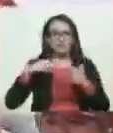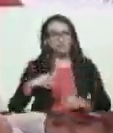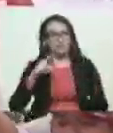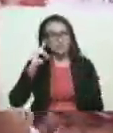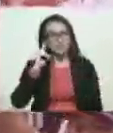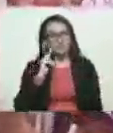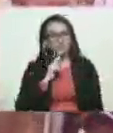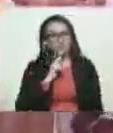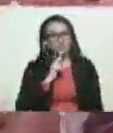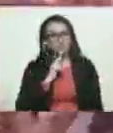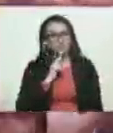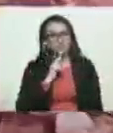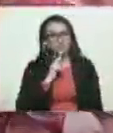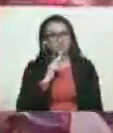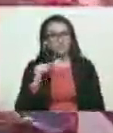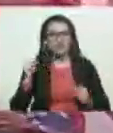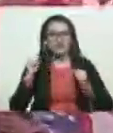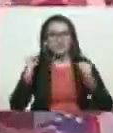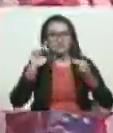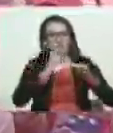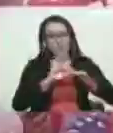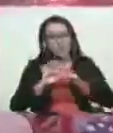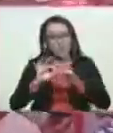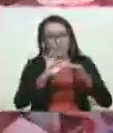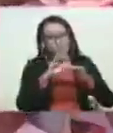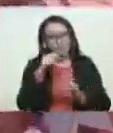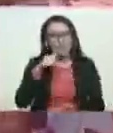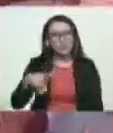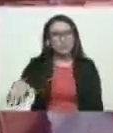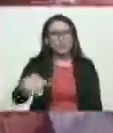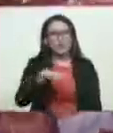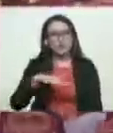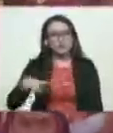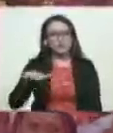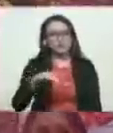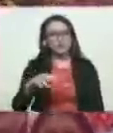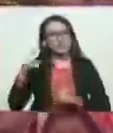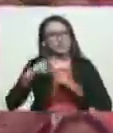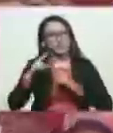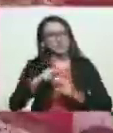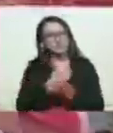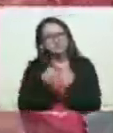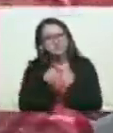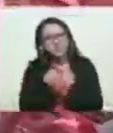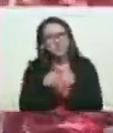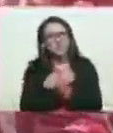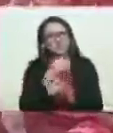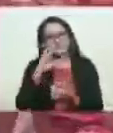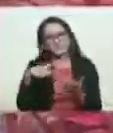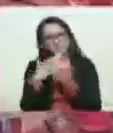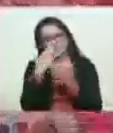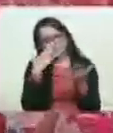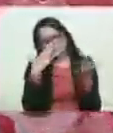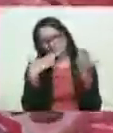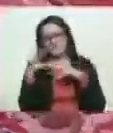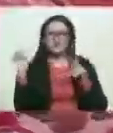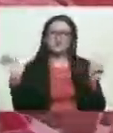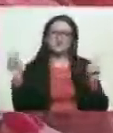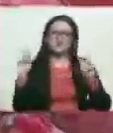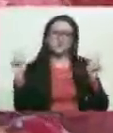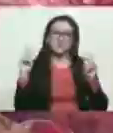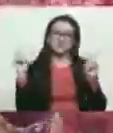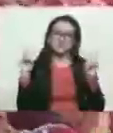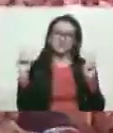bolivariana que viva los días del pueblo táchira amada hasta la victoria siempre